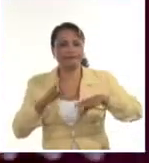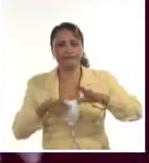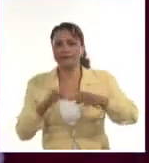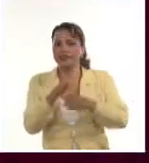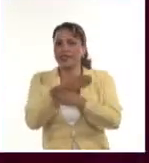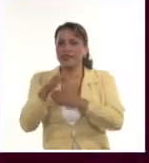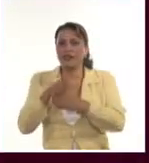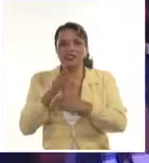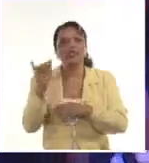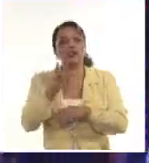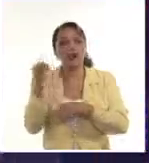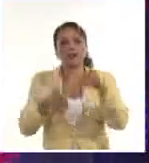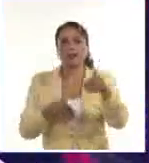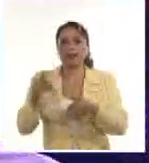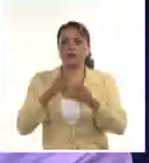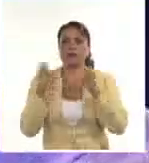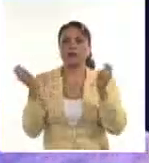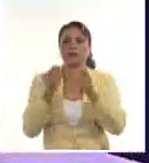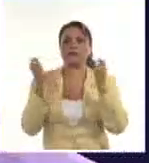también van a estar en el festival.